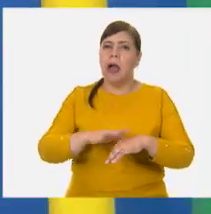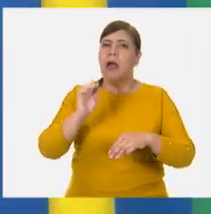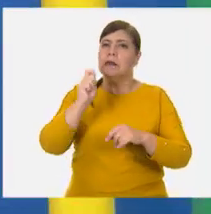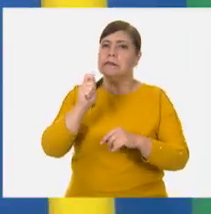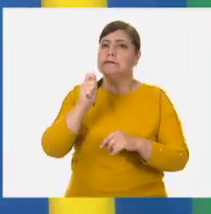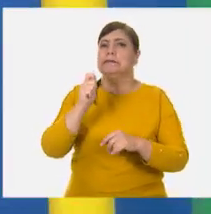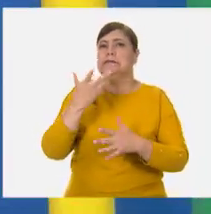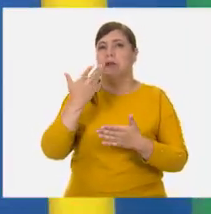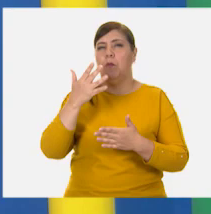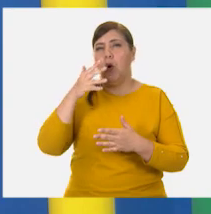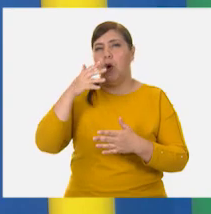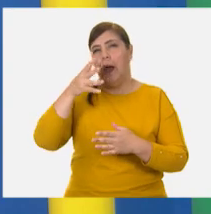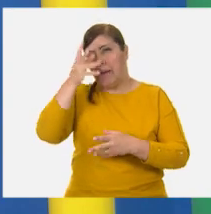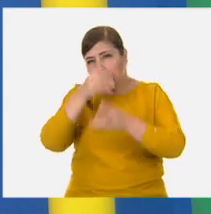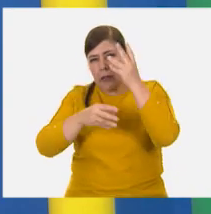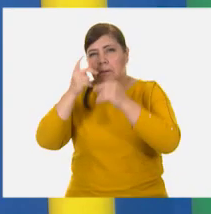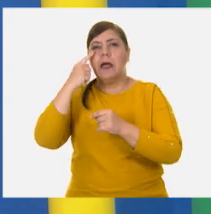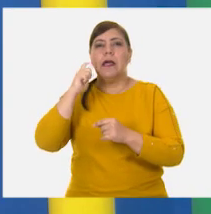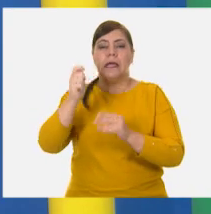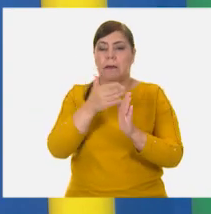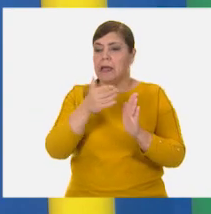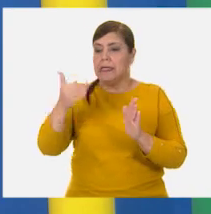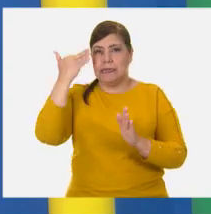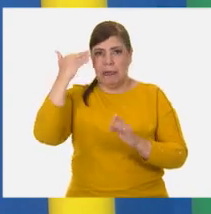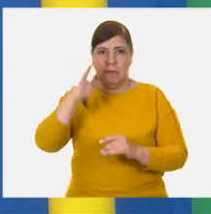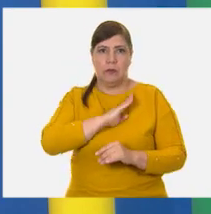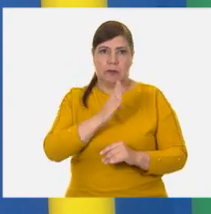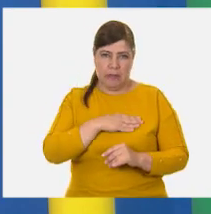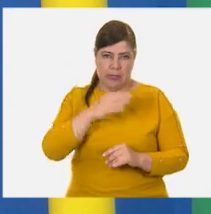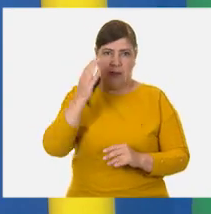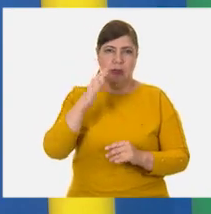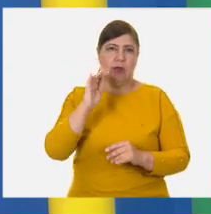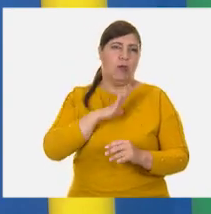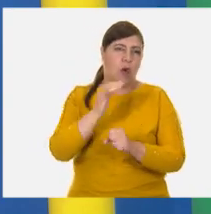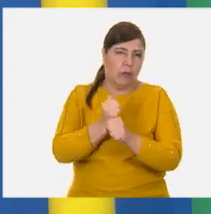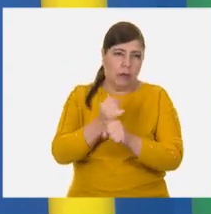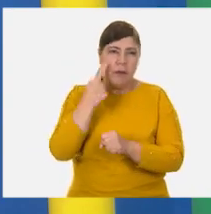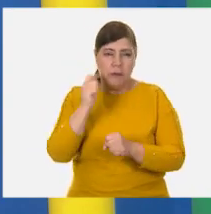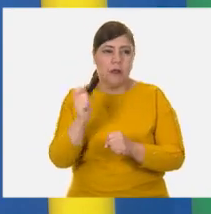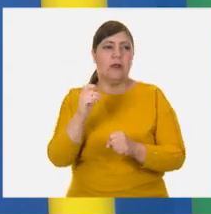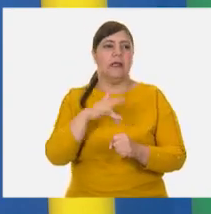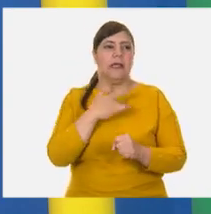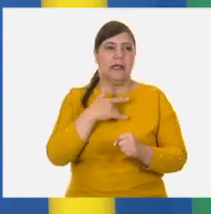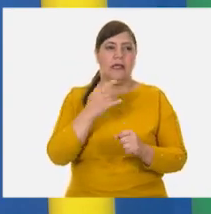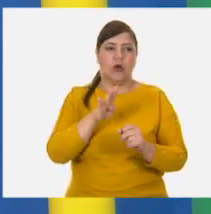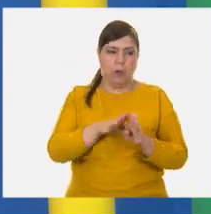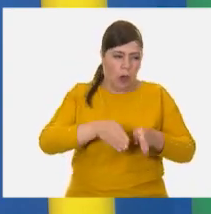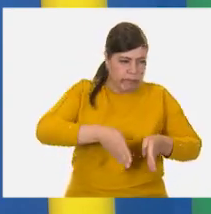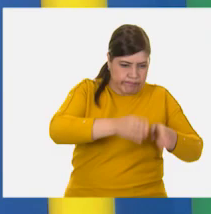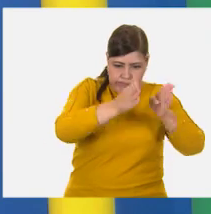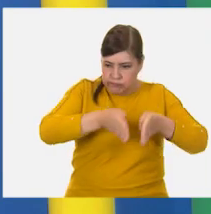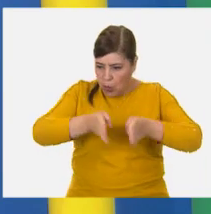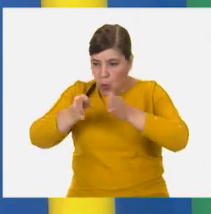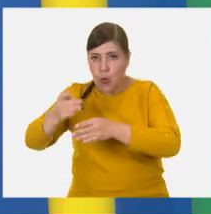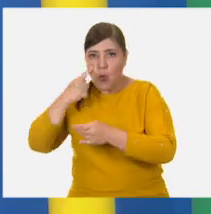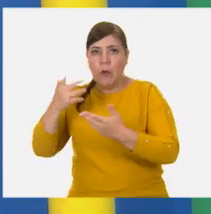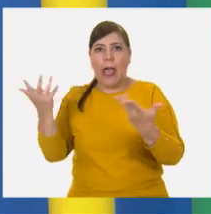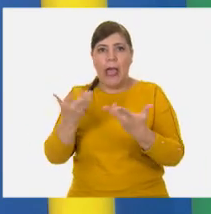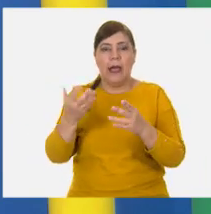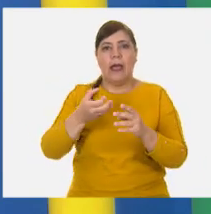y que son parte del legado virreinal. Por ejemplo, la estructura y la traza de las ciudades actuales,